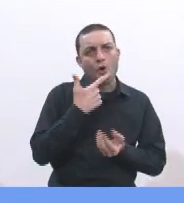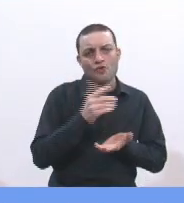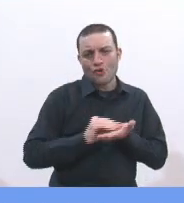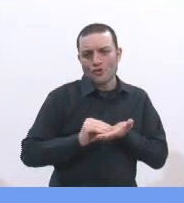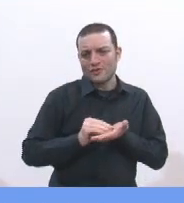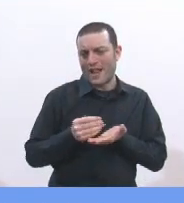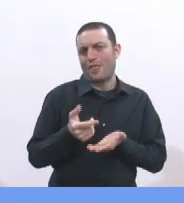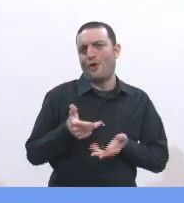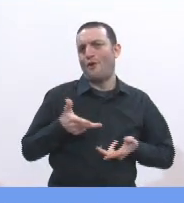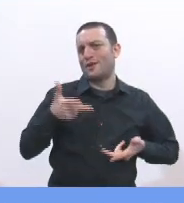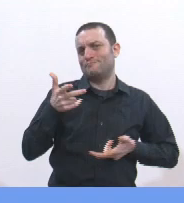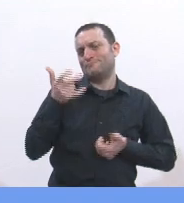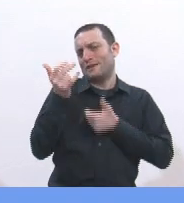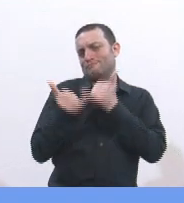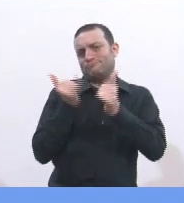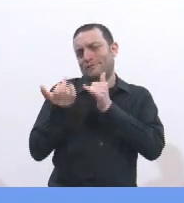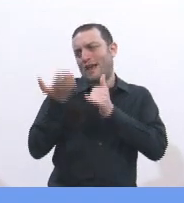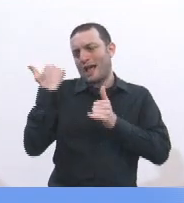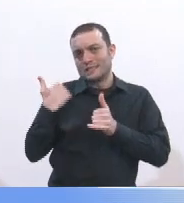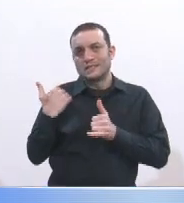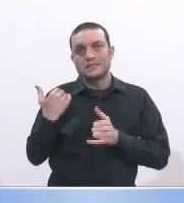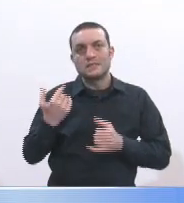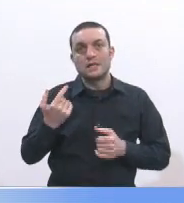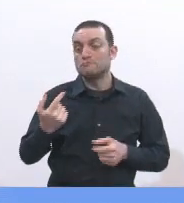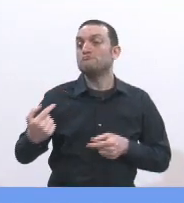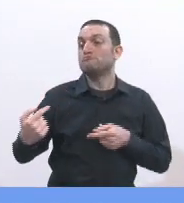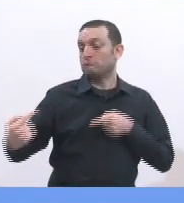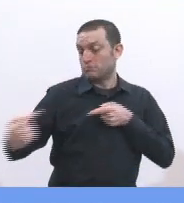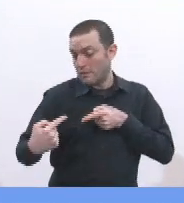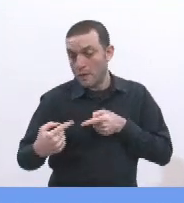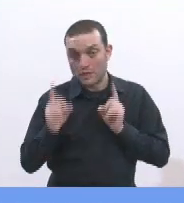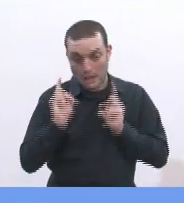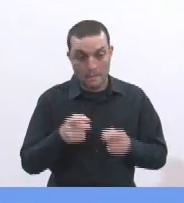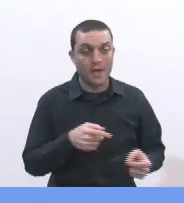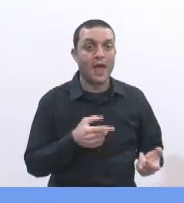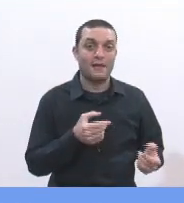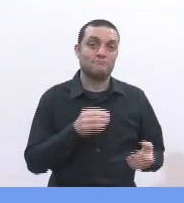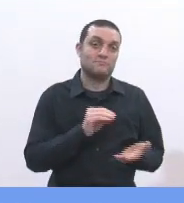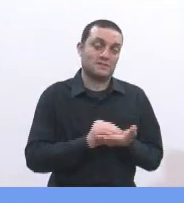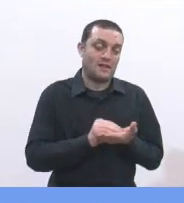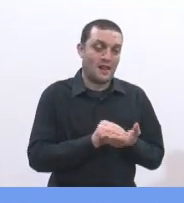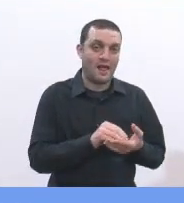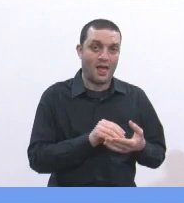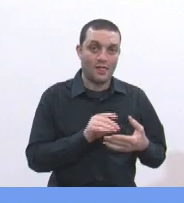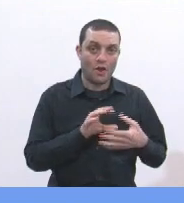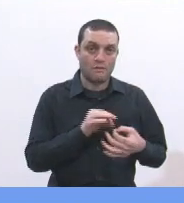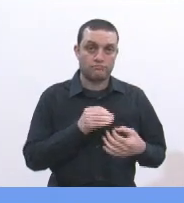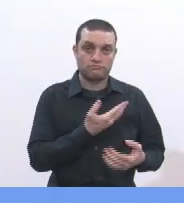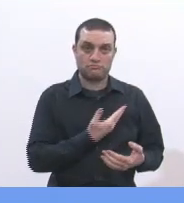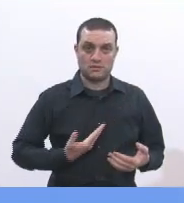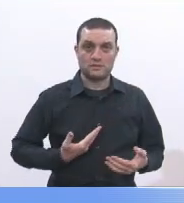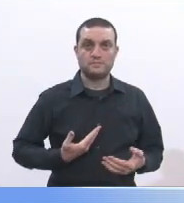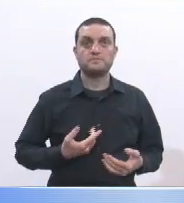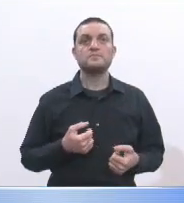es bueno que hay una política de estado pero los cambios limitan la ley